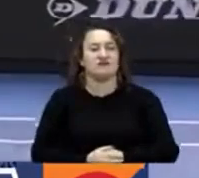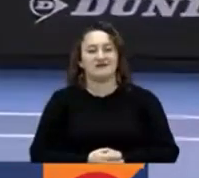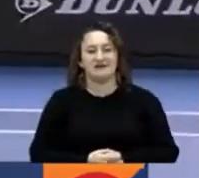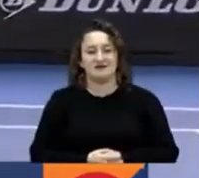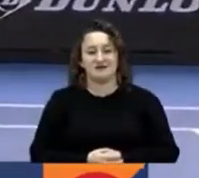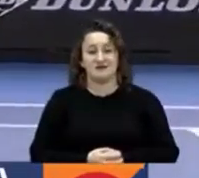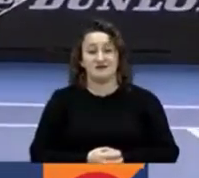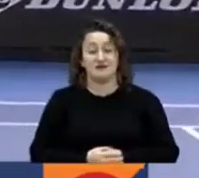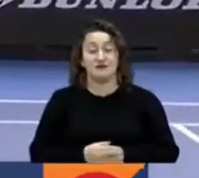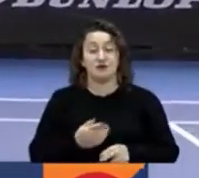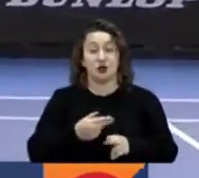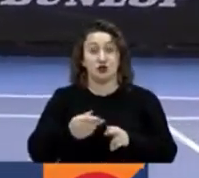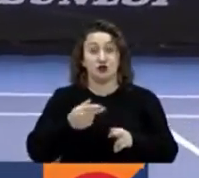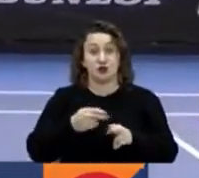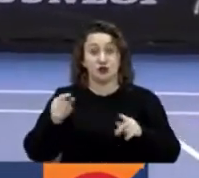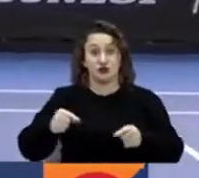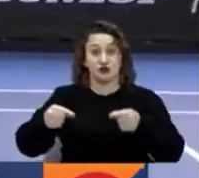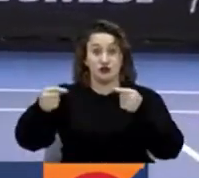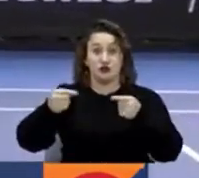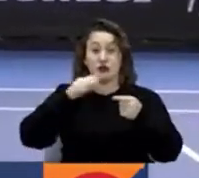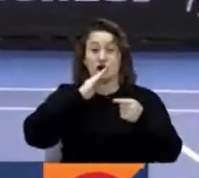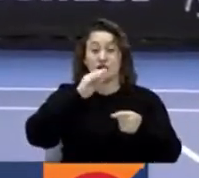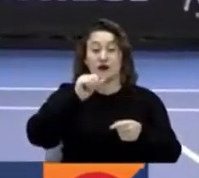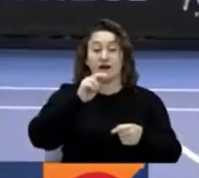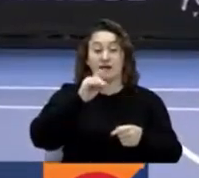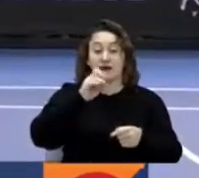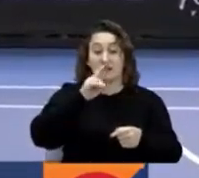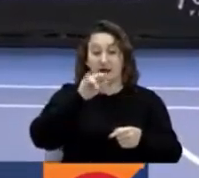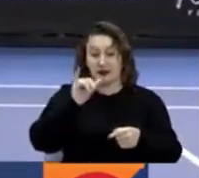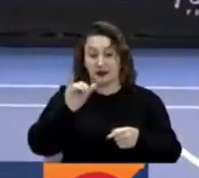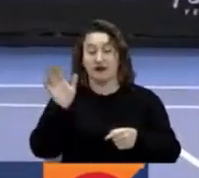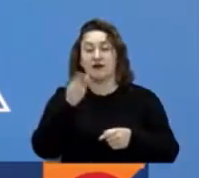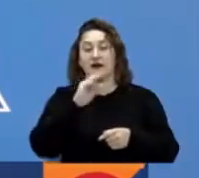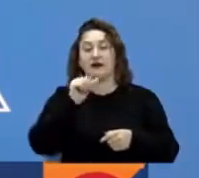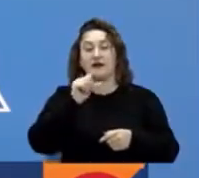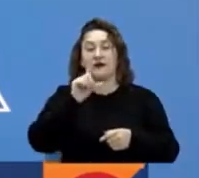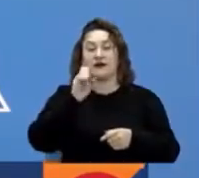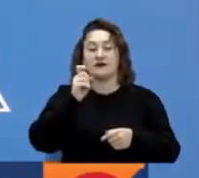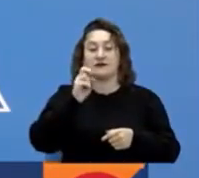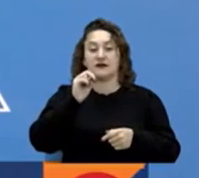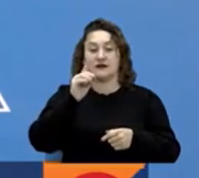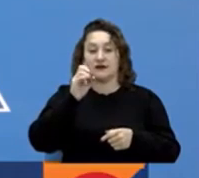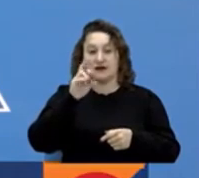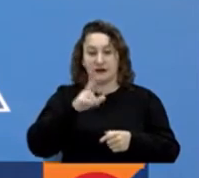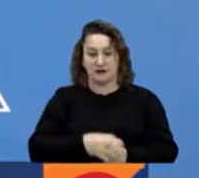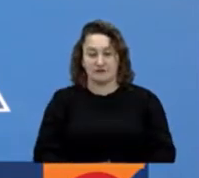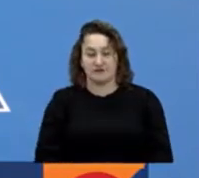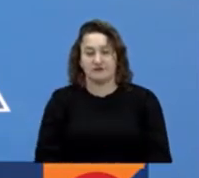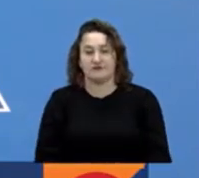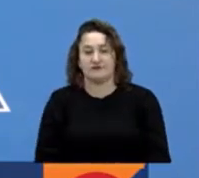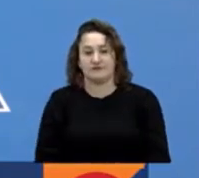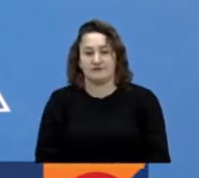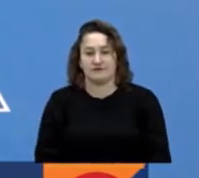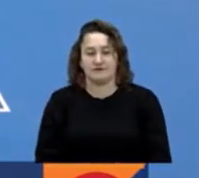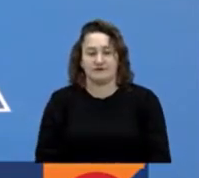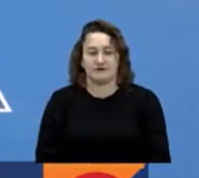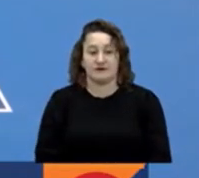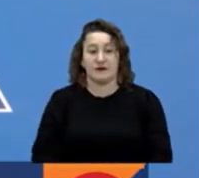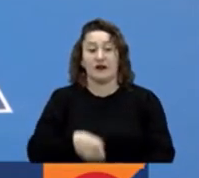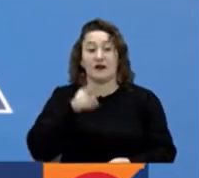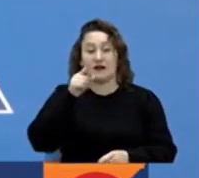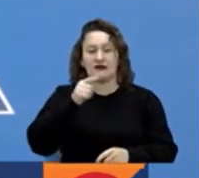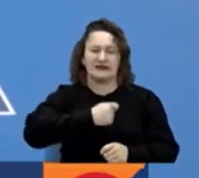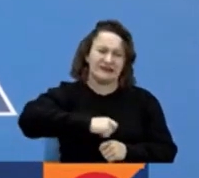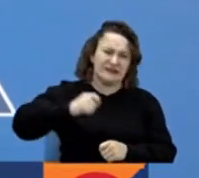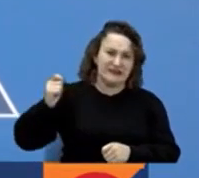rivales del Colombian Power son los kazajos Andrei Golubev y Alexander Nedovesov. En la Rod Laver Arena, Novak Djokovic batalló y